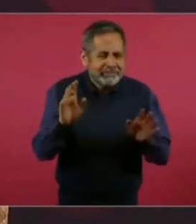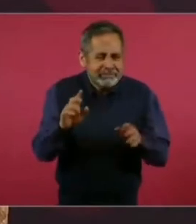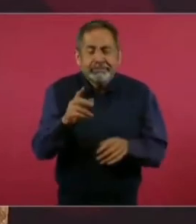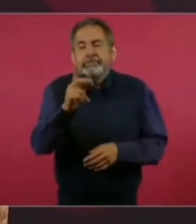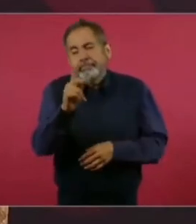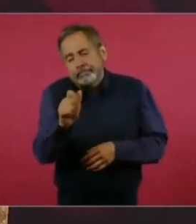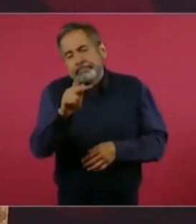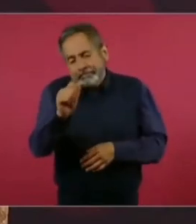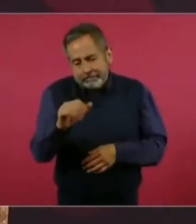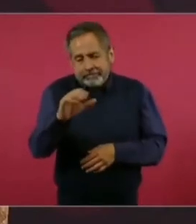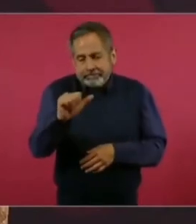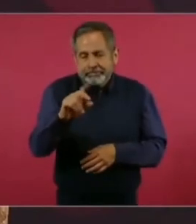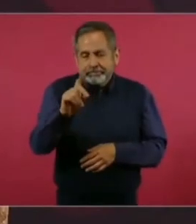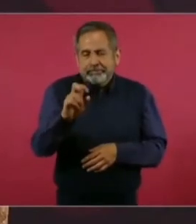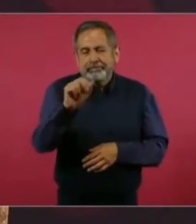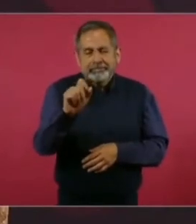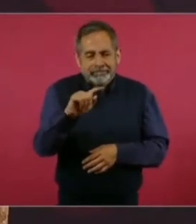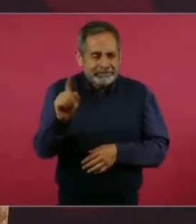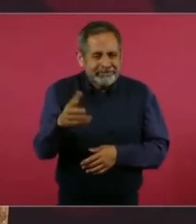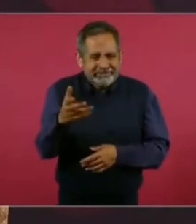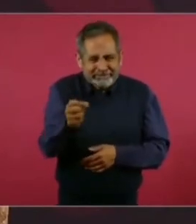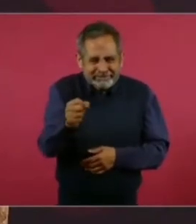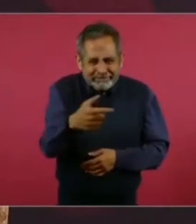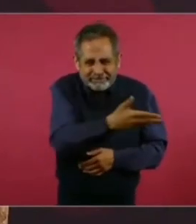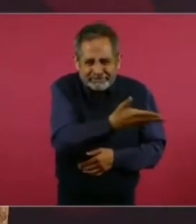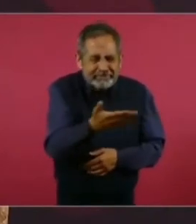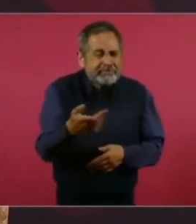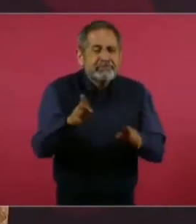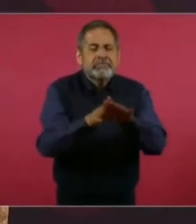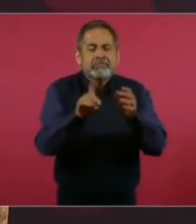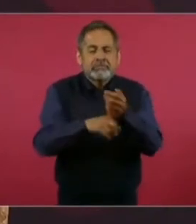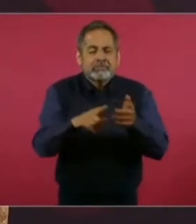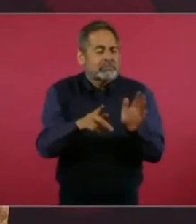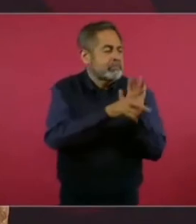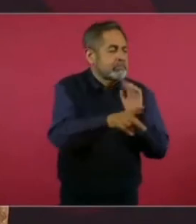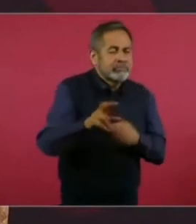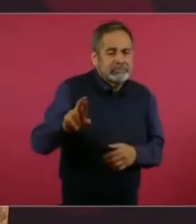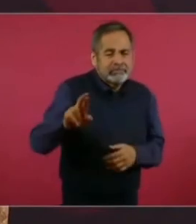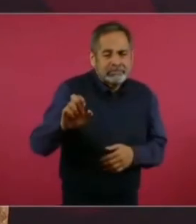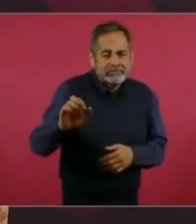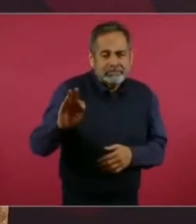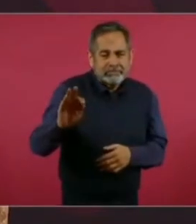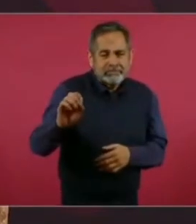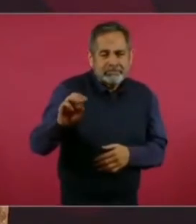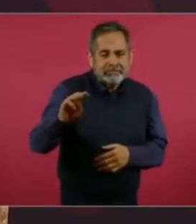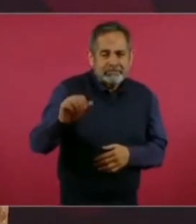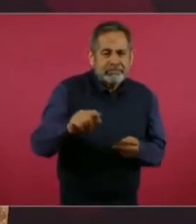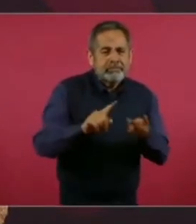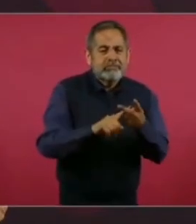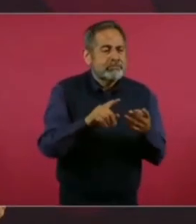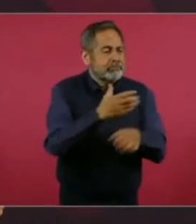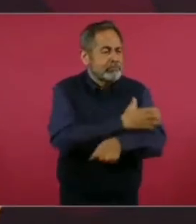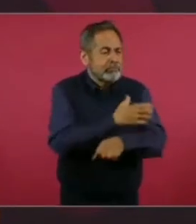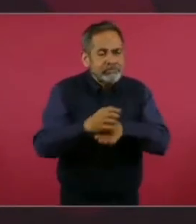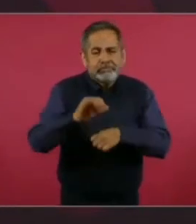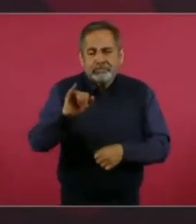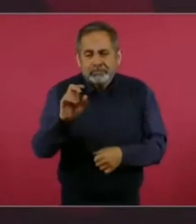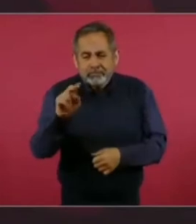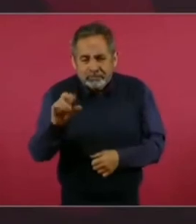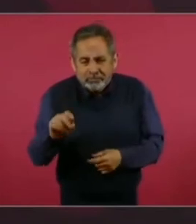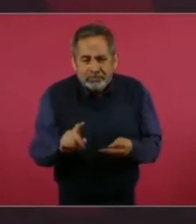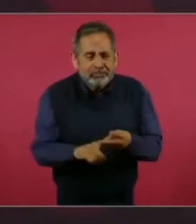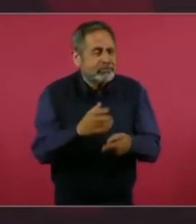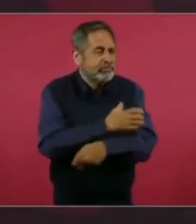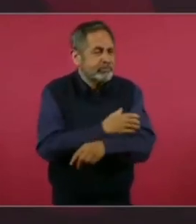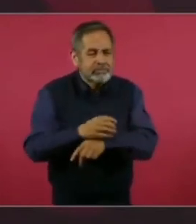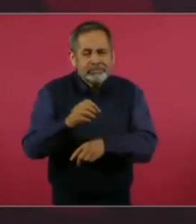Pepe Cárdenas, ¿no?, o el Reforma, o el compañero Junco, el compañero Samarripa,